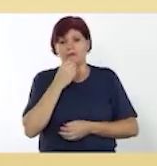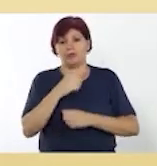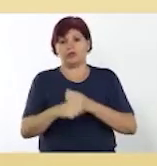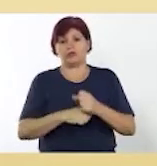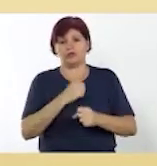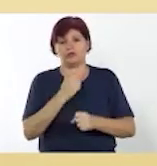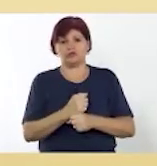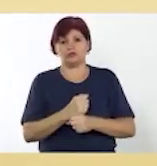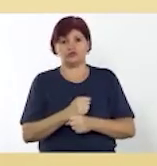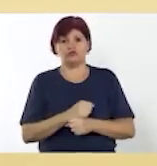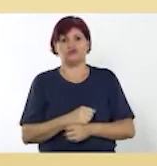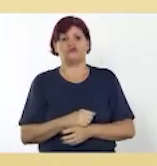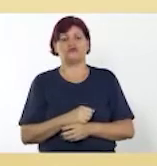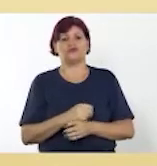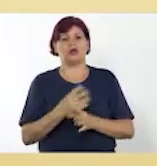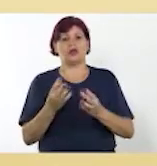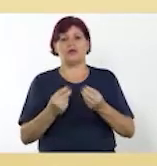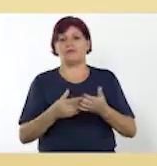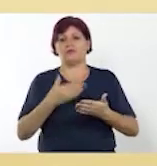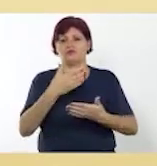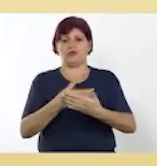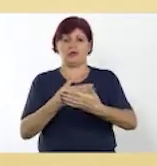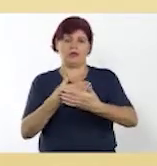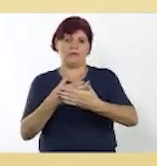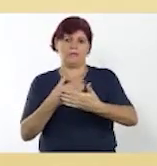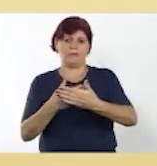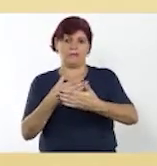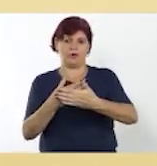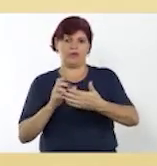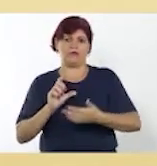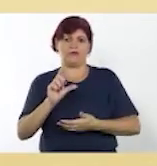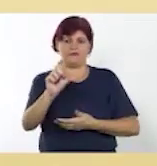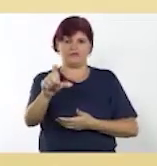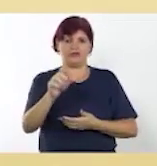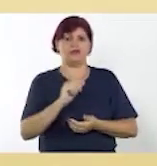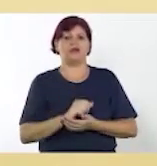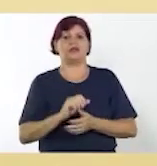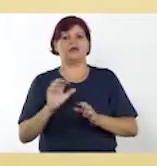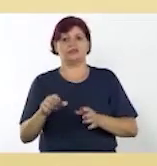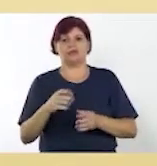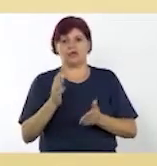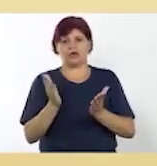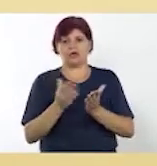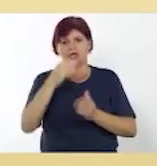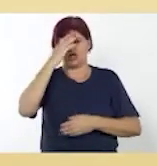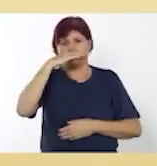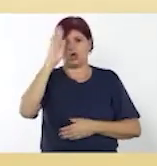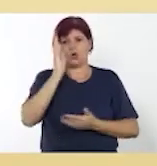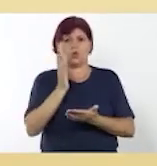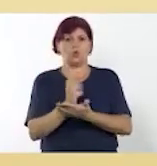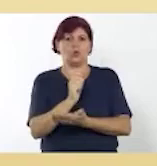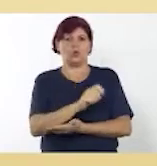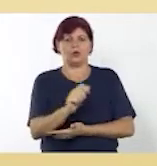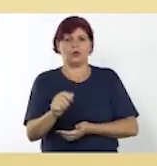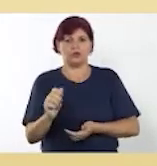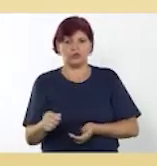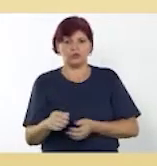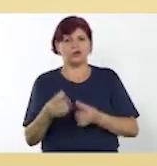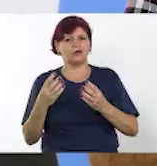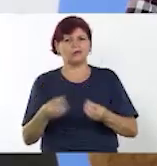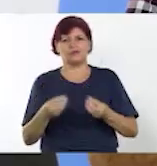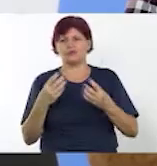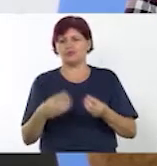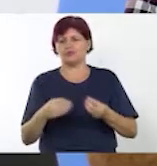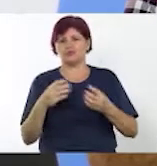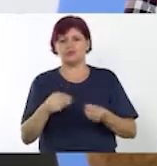también pueden utilizar el compendio de pruebas finales de 12 grados que está publicado en el portal Cubeduca, donde hay un